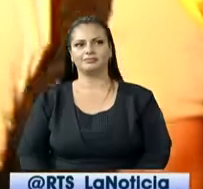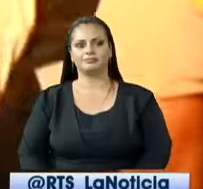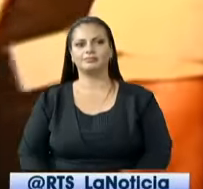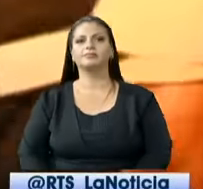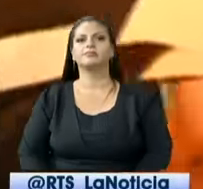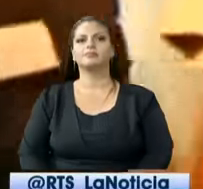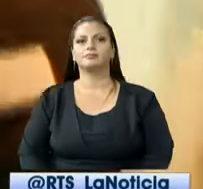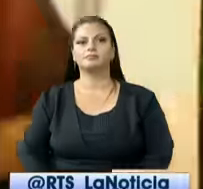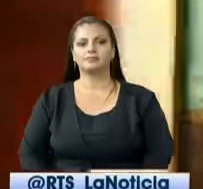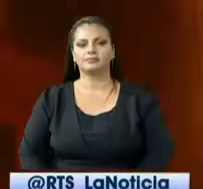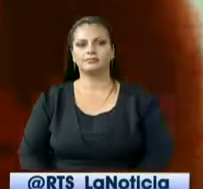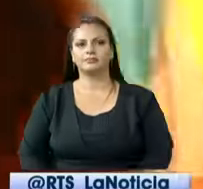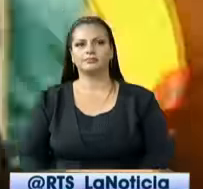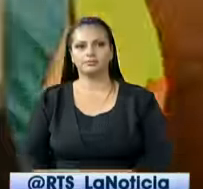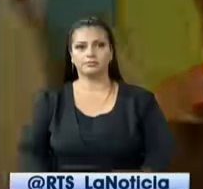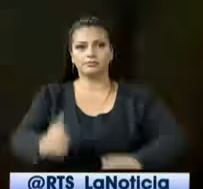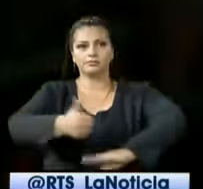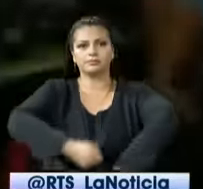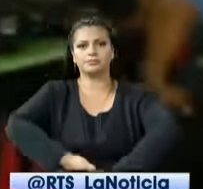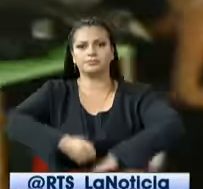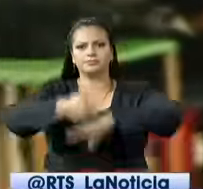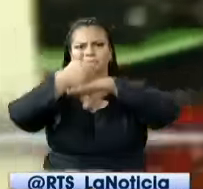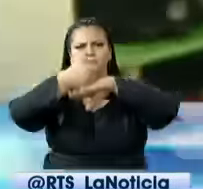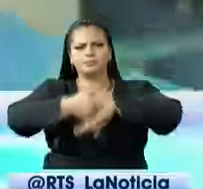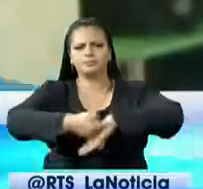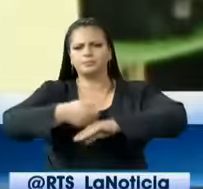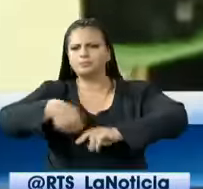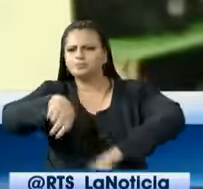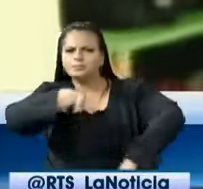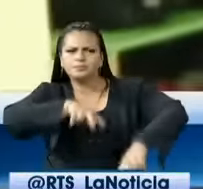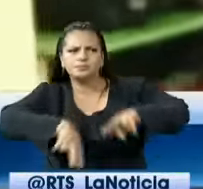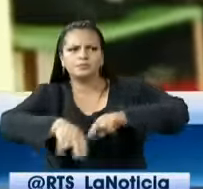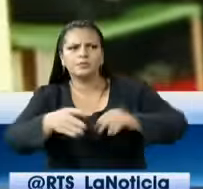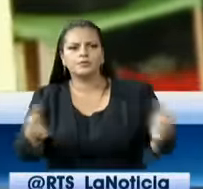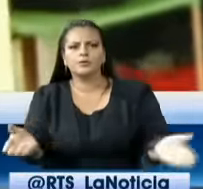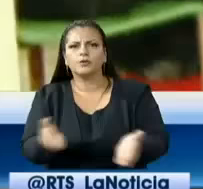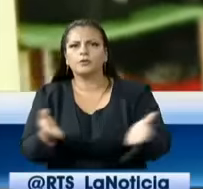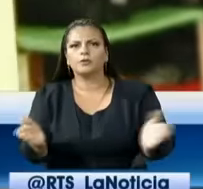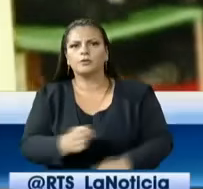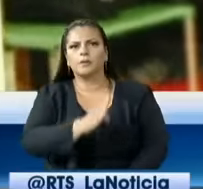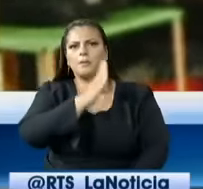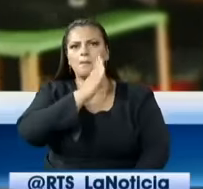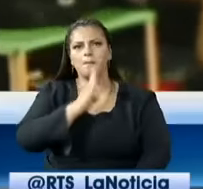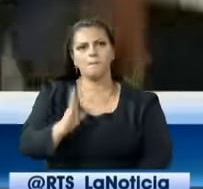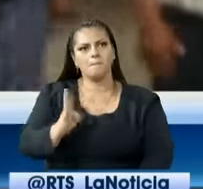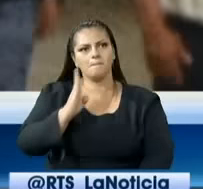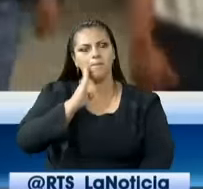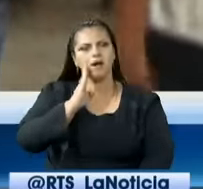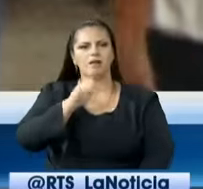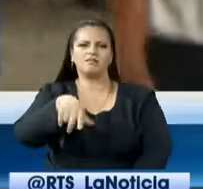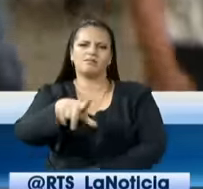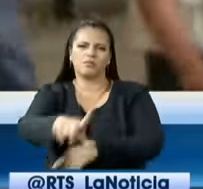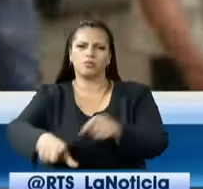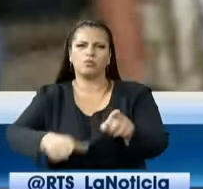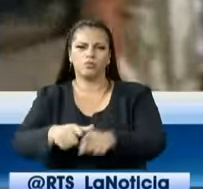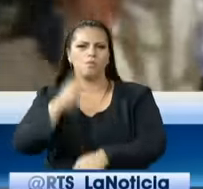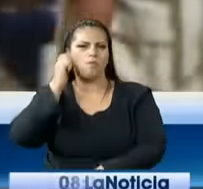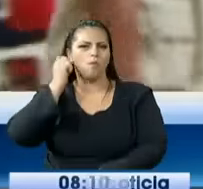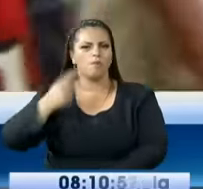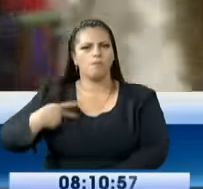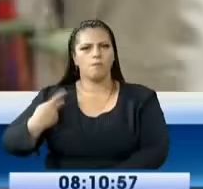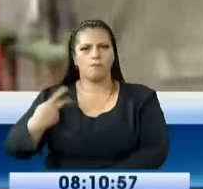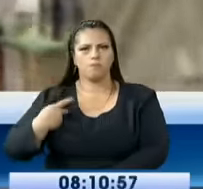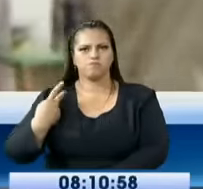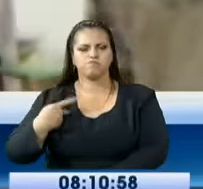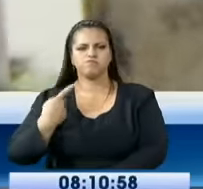Erradicar el consumo de drogas y alcohol entre jóvenes estudiantes. Con esa premisa, el propio gobernador de la provincia,